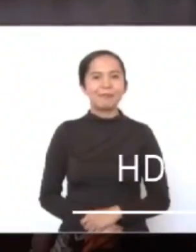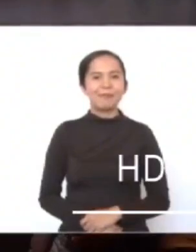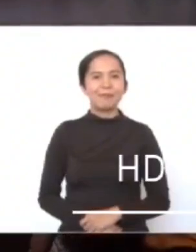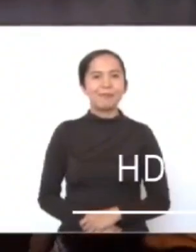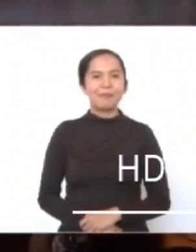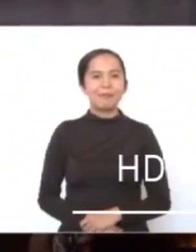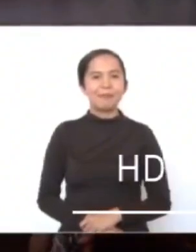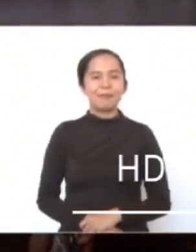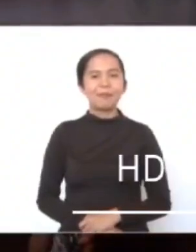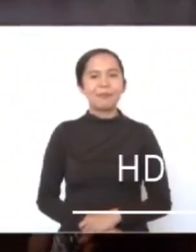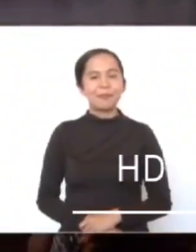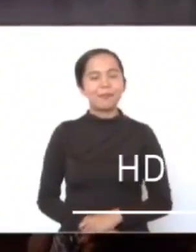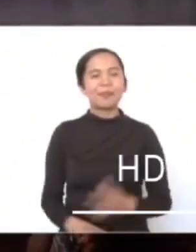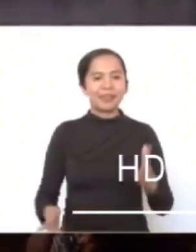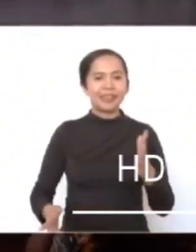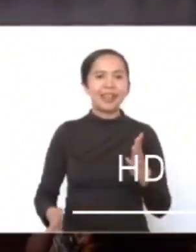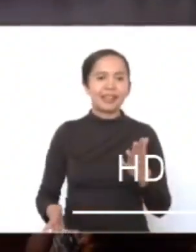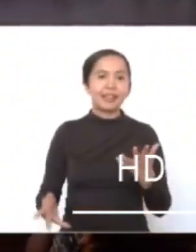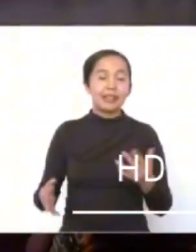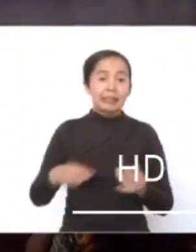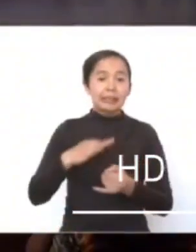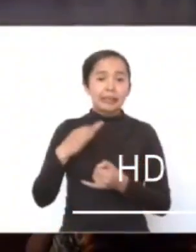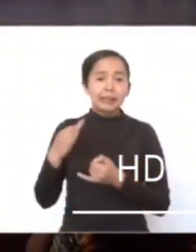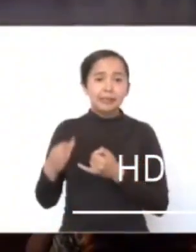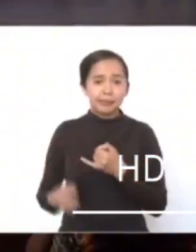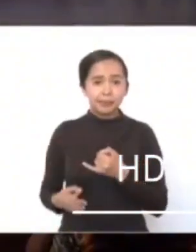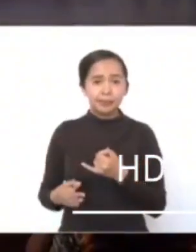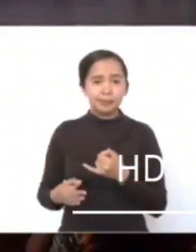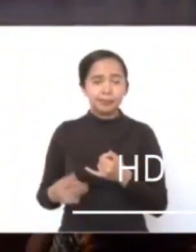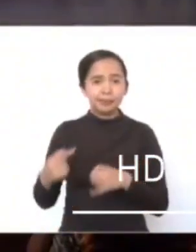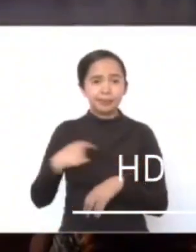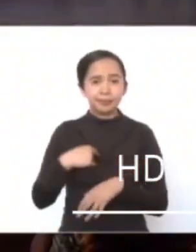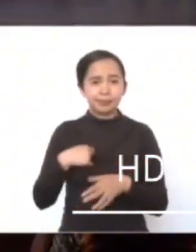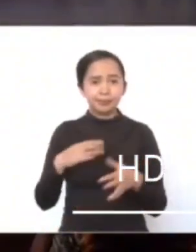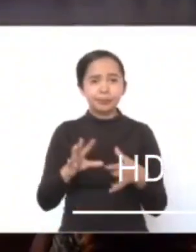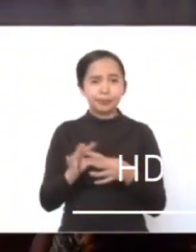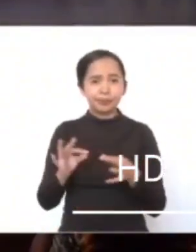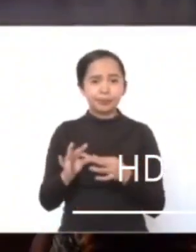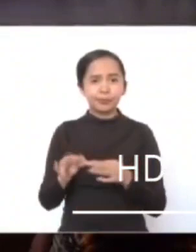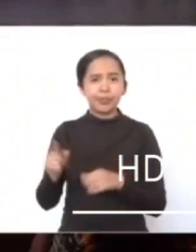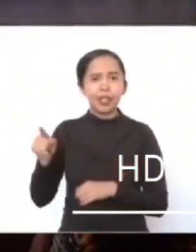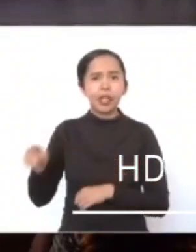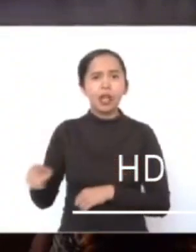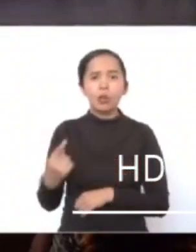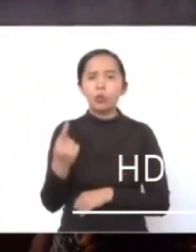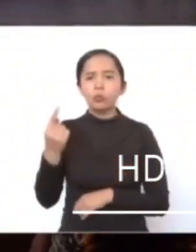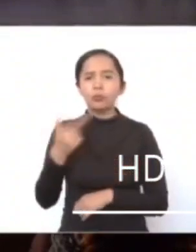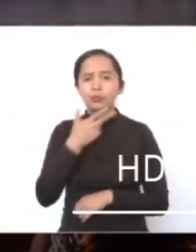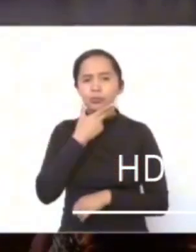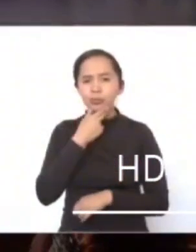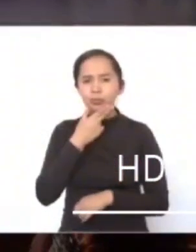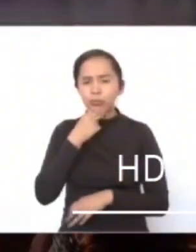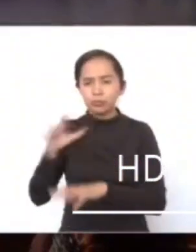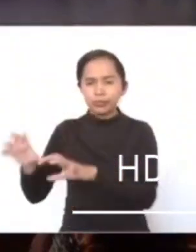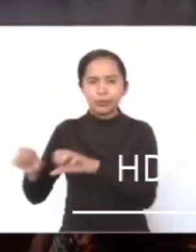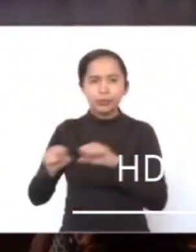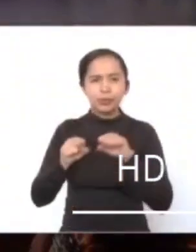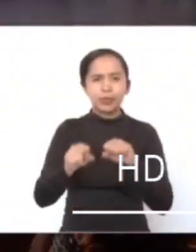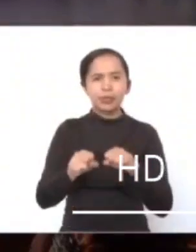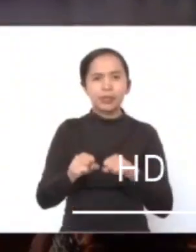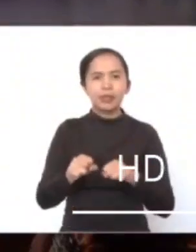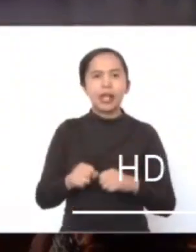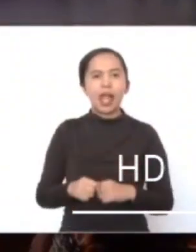Saltar el tercer caso y les voy a platicar el último que quiero mencionar. Es la detención de un hombre por un